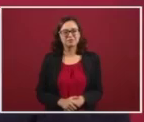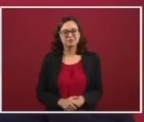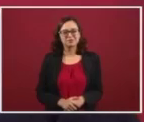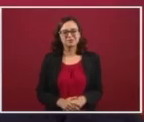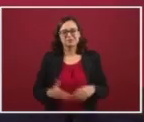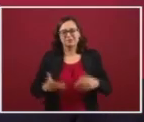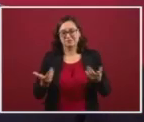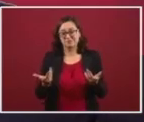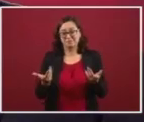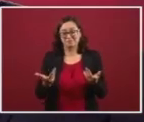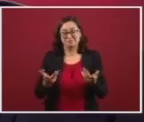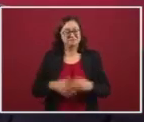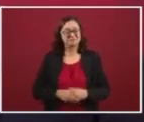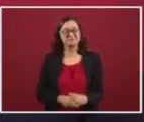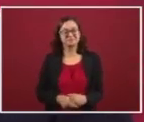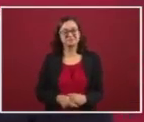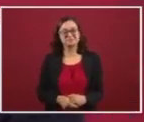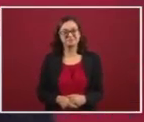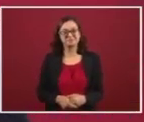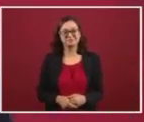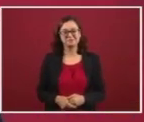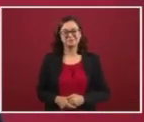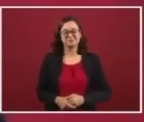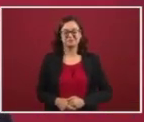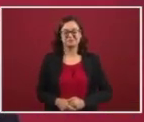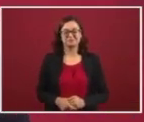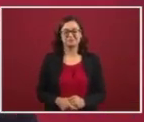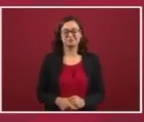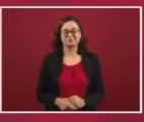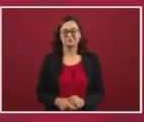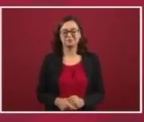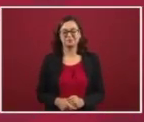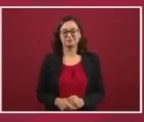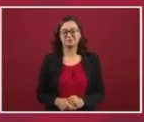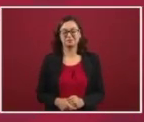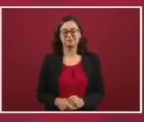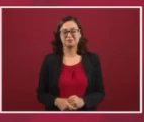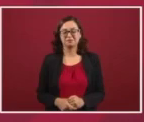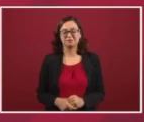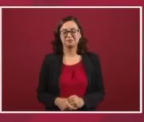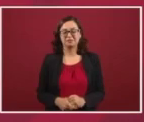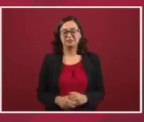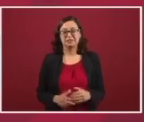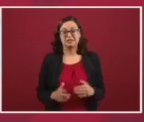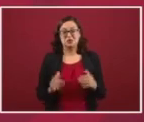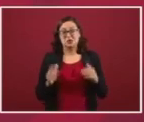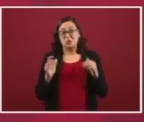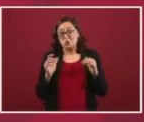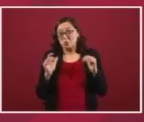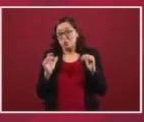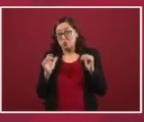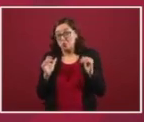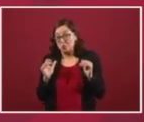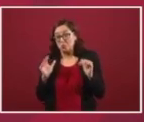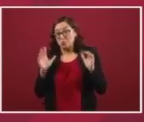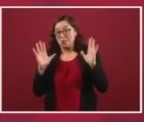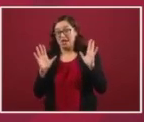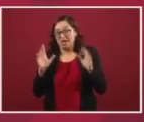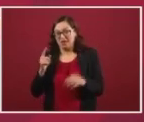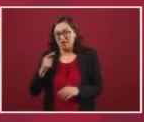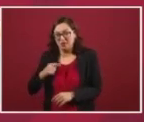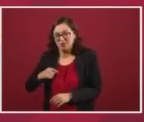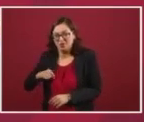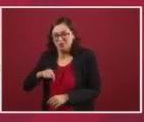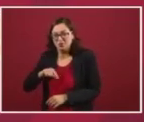Entonces, porque si hubiésemos nosotros promovido la reelección, que